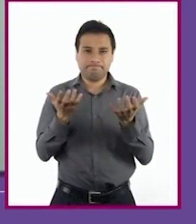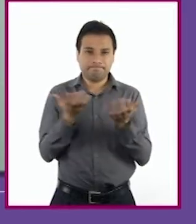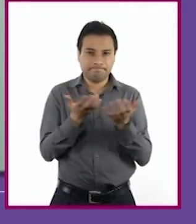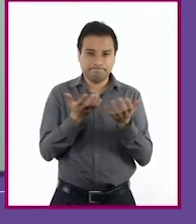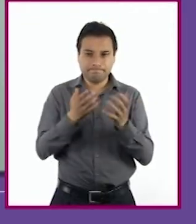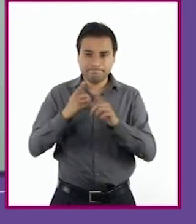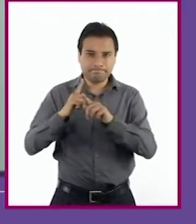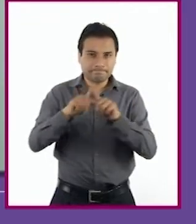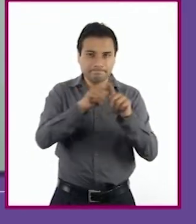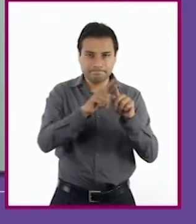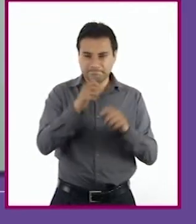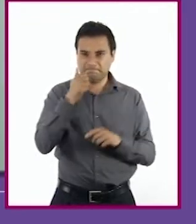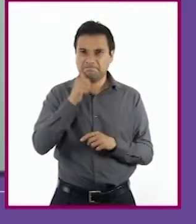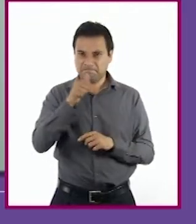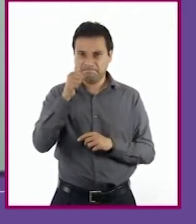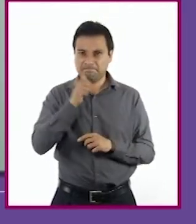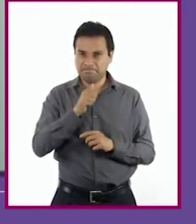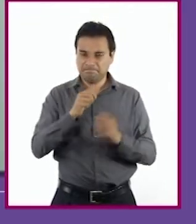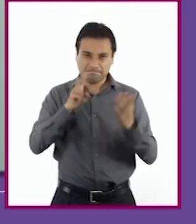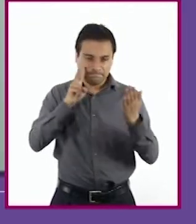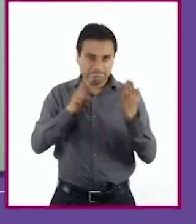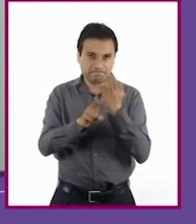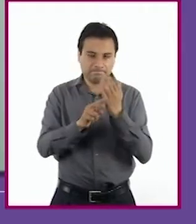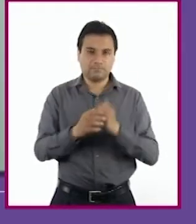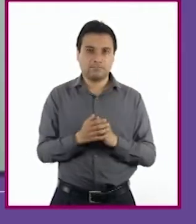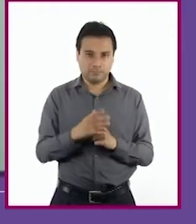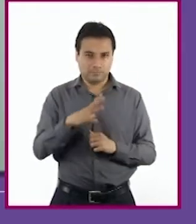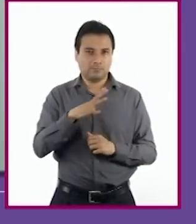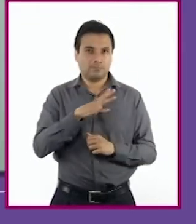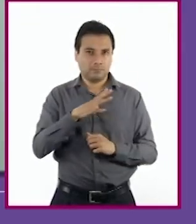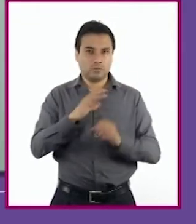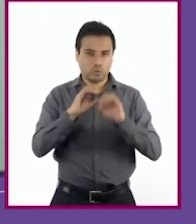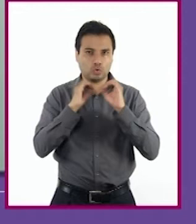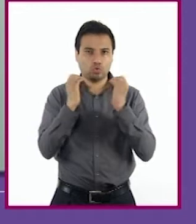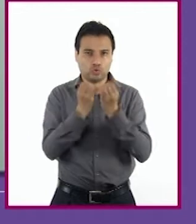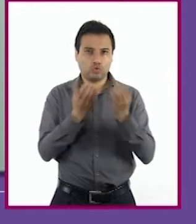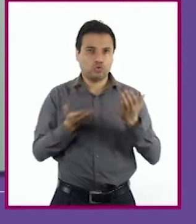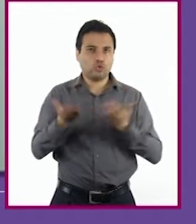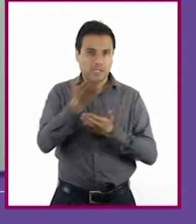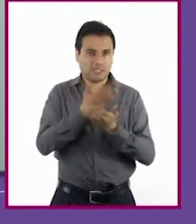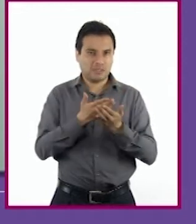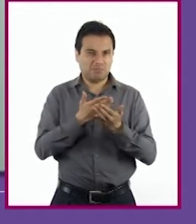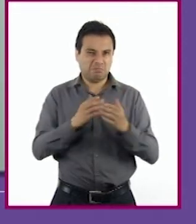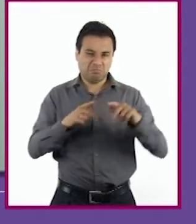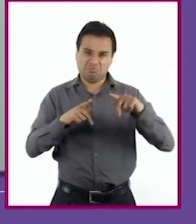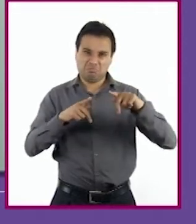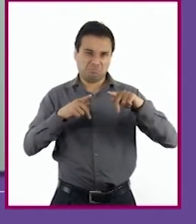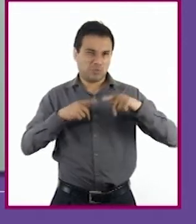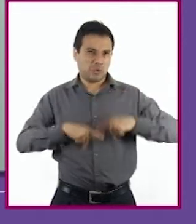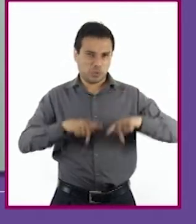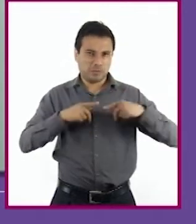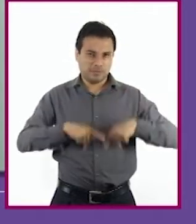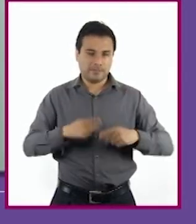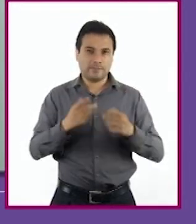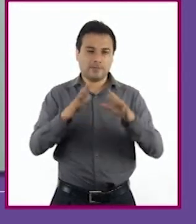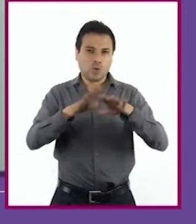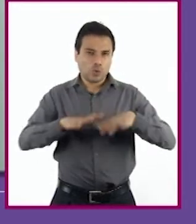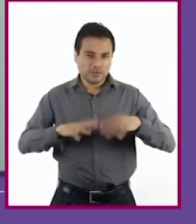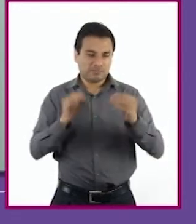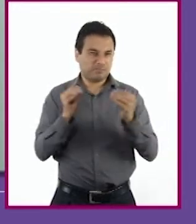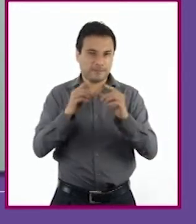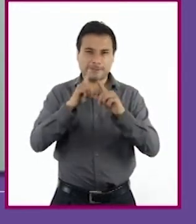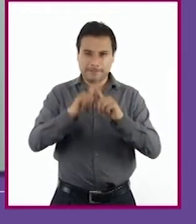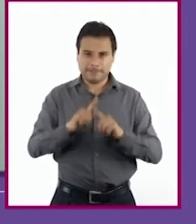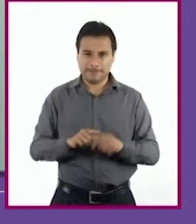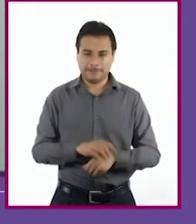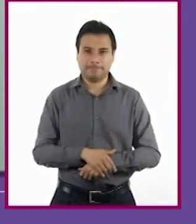con transparencia, representados por organizaciones sociales, voluntarias, audiencias, entre